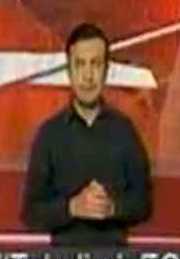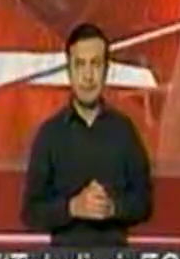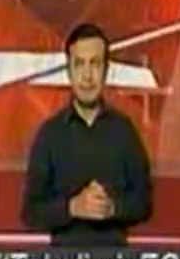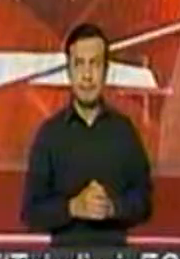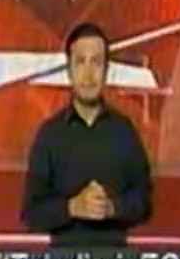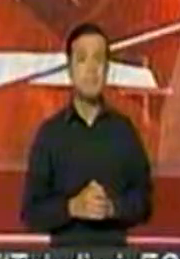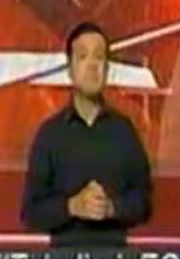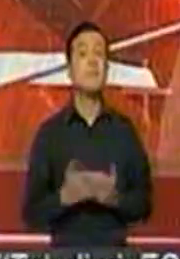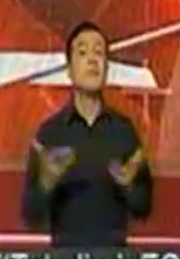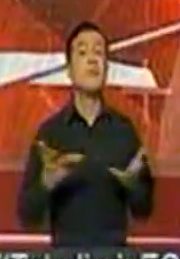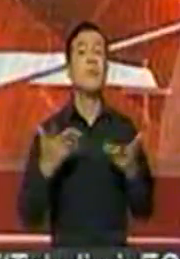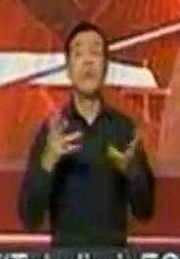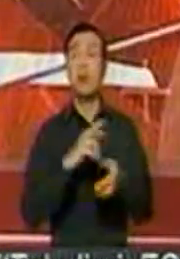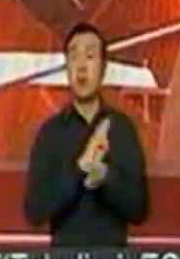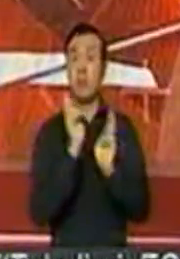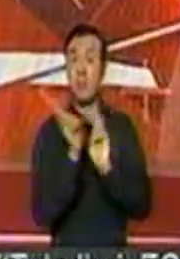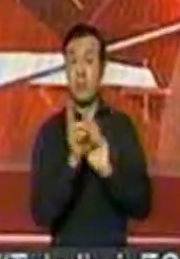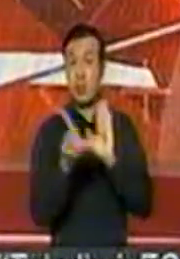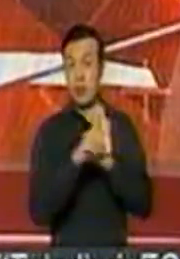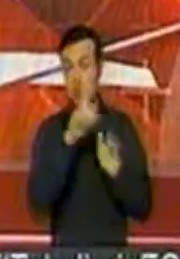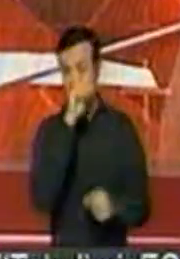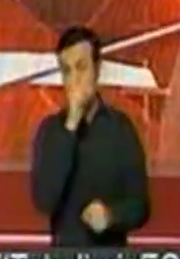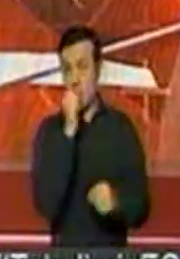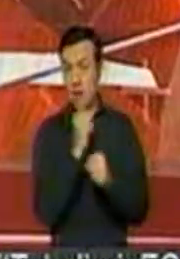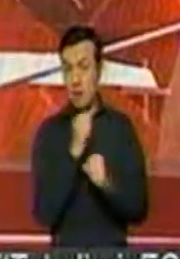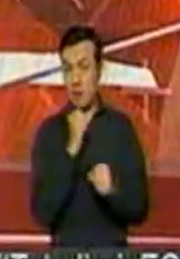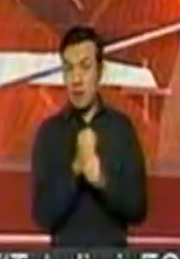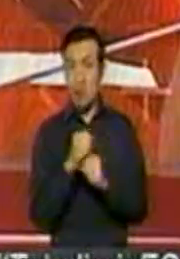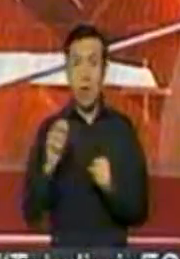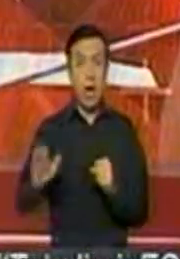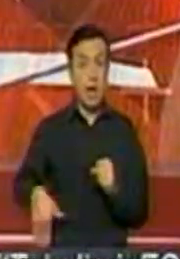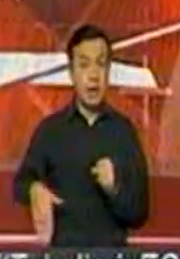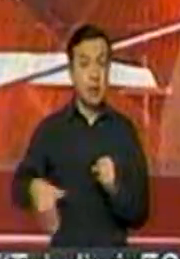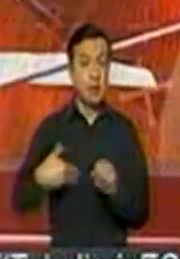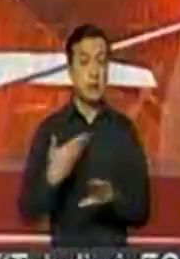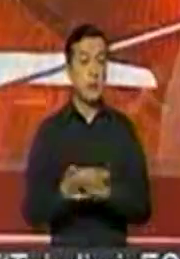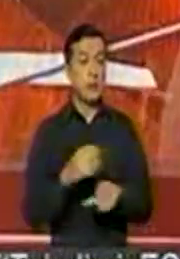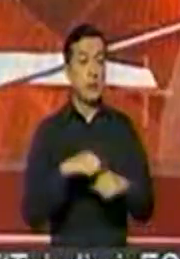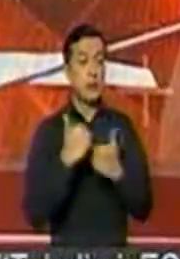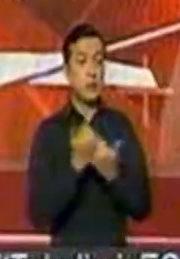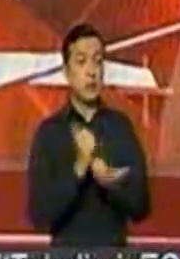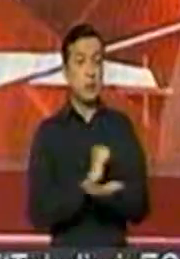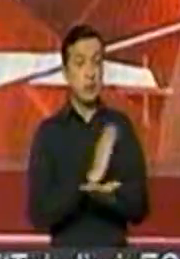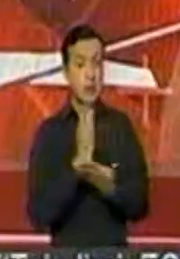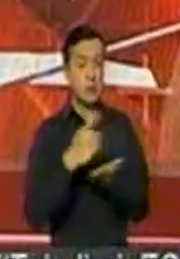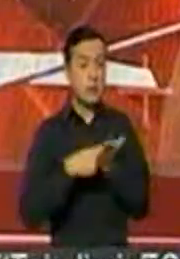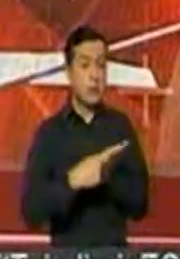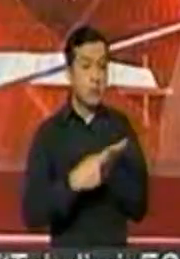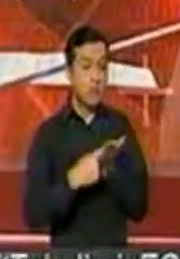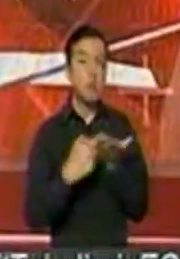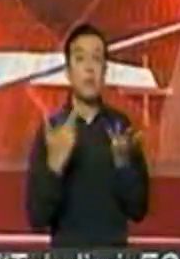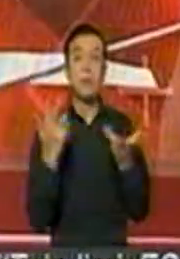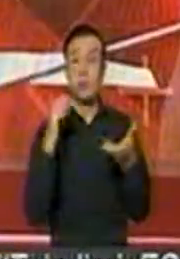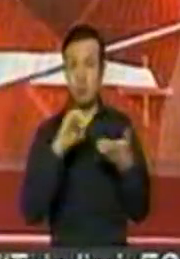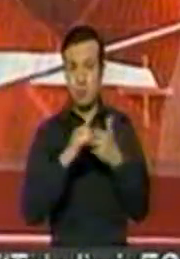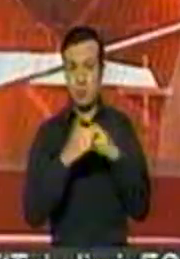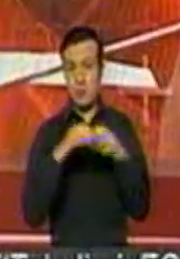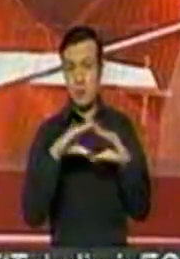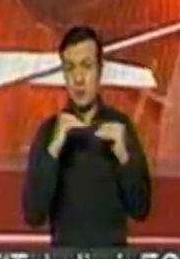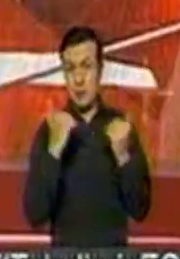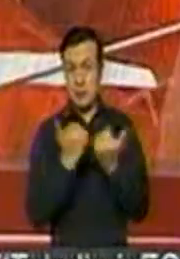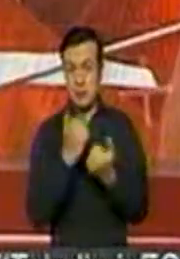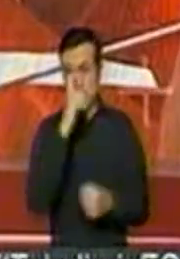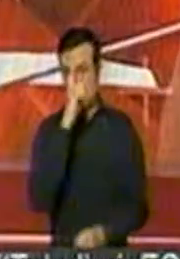este retraso en el envío de las reformas laborales, tributarias y monetarias a la Asamblea Nacional para su tratamiento. Ante los problemas de la Comisión